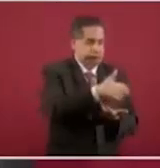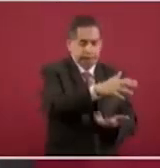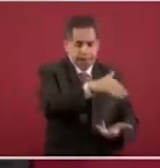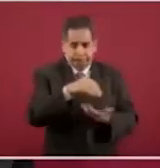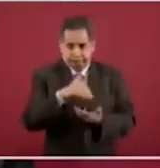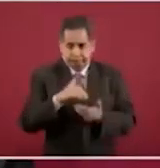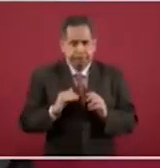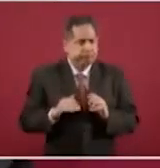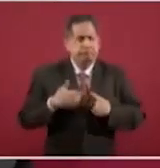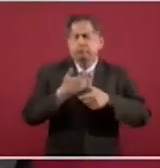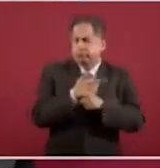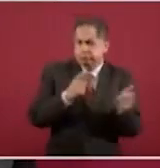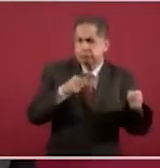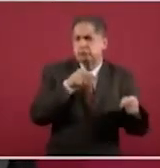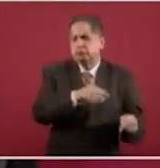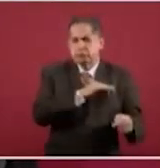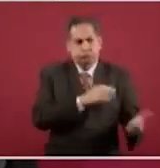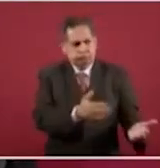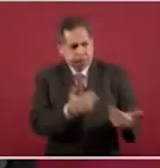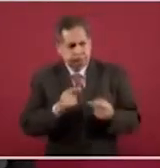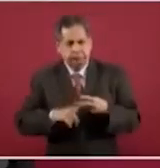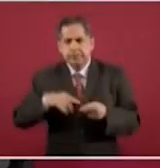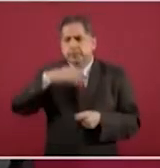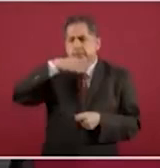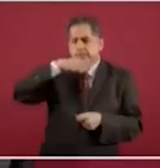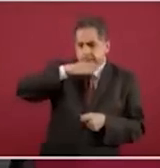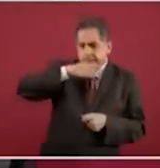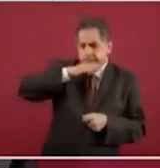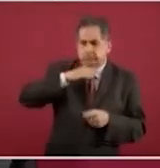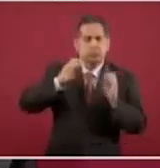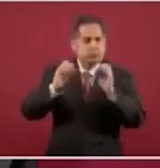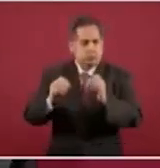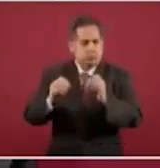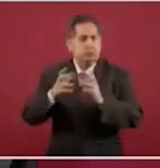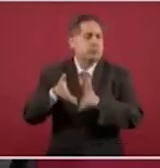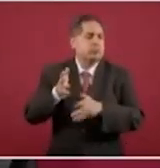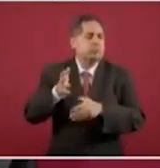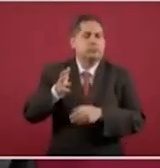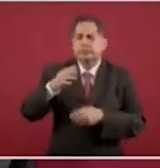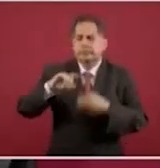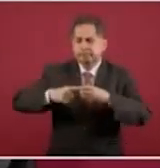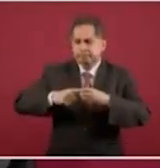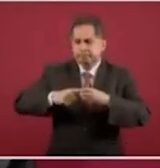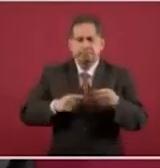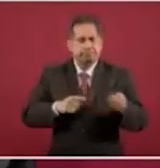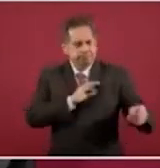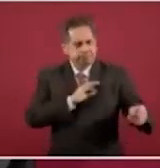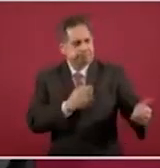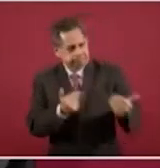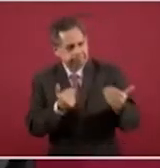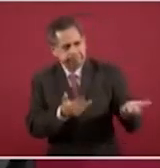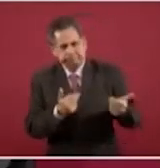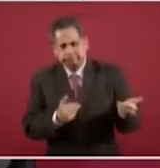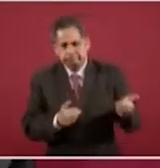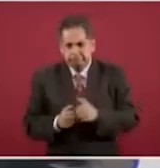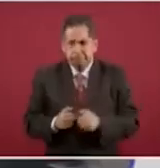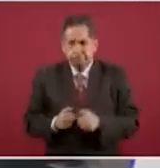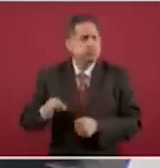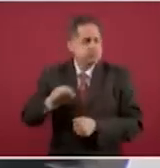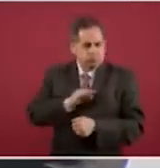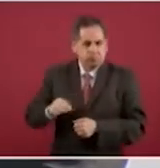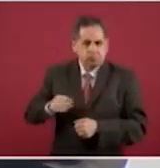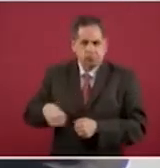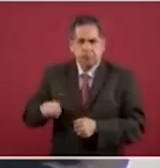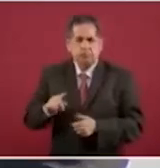indistintamente maíz y frijol estamos preparados para ello pero para que veamos